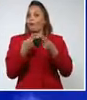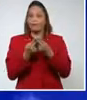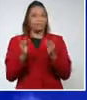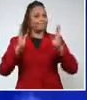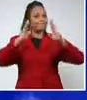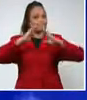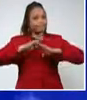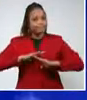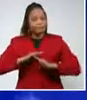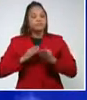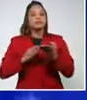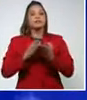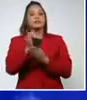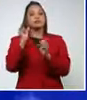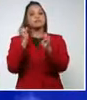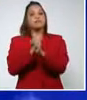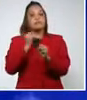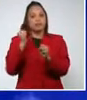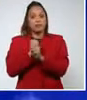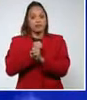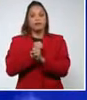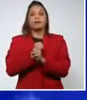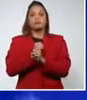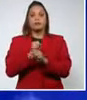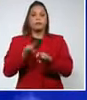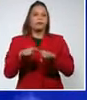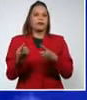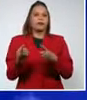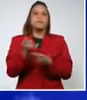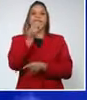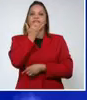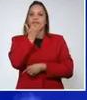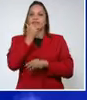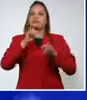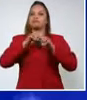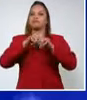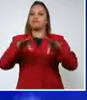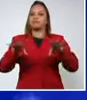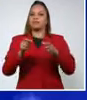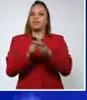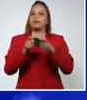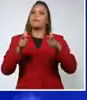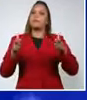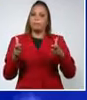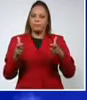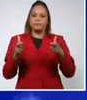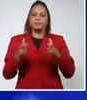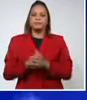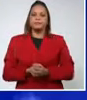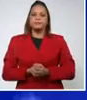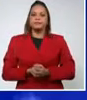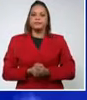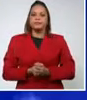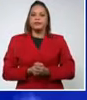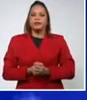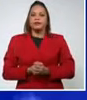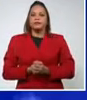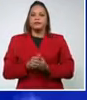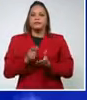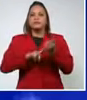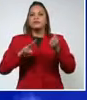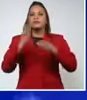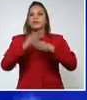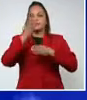aquí por el programa de televisión, para evitar que se pueda incrementar más. Santiago de Cuba,